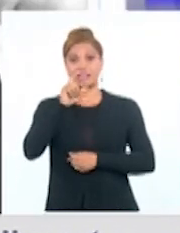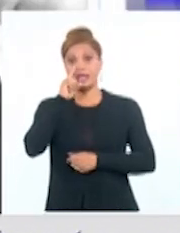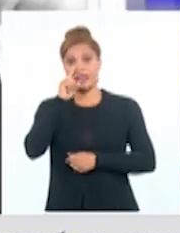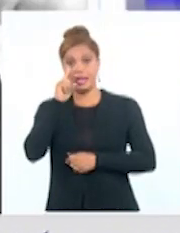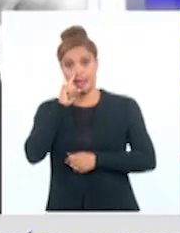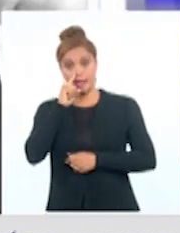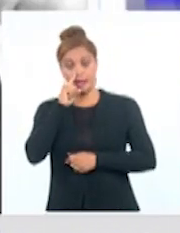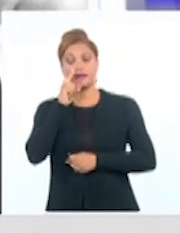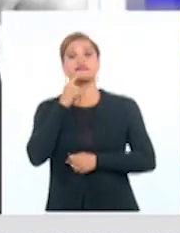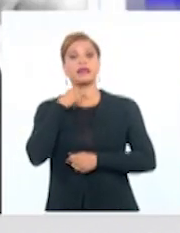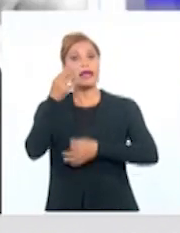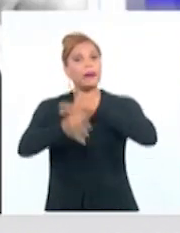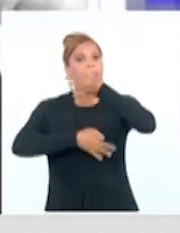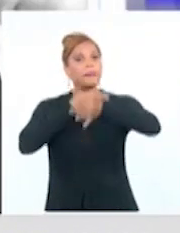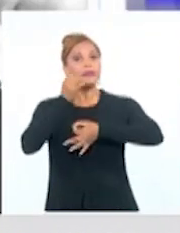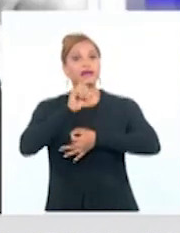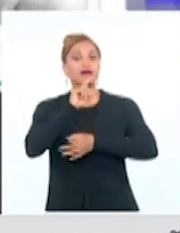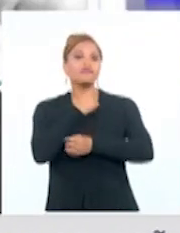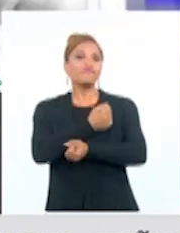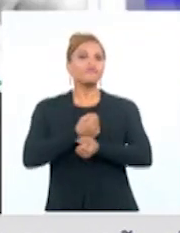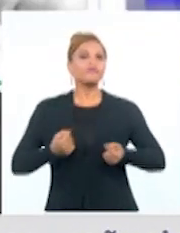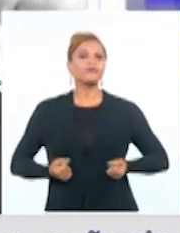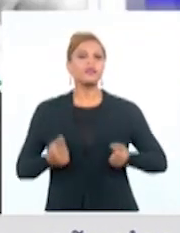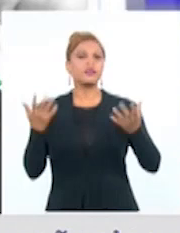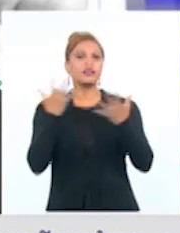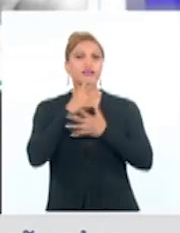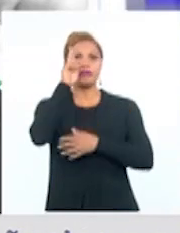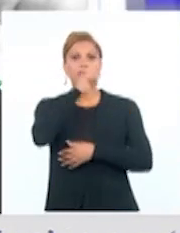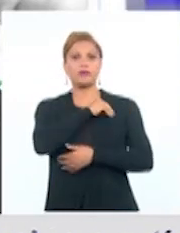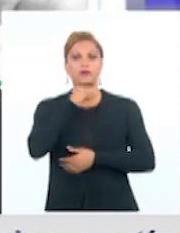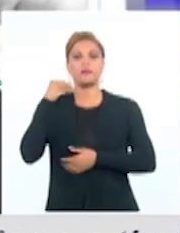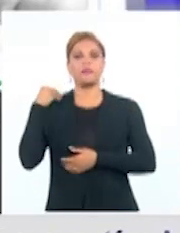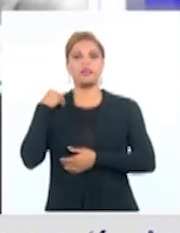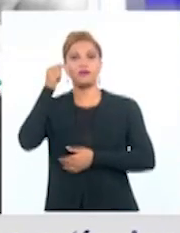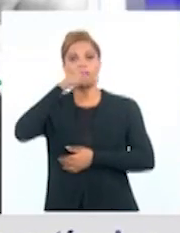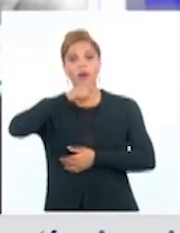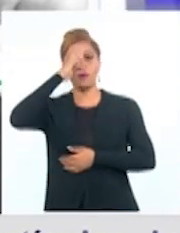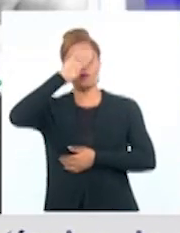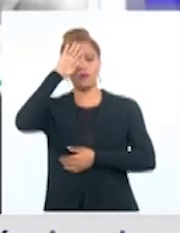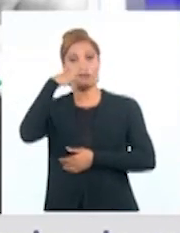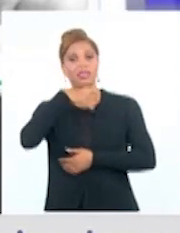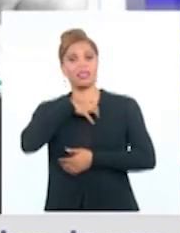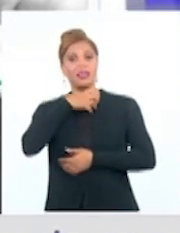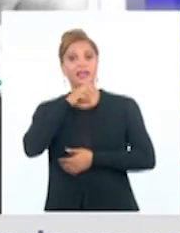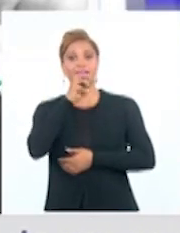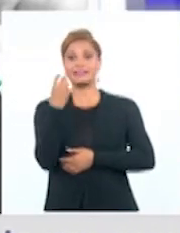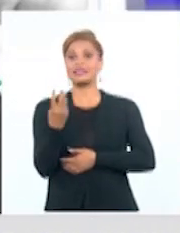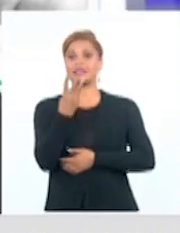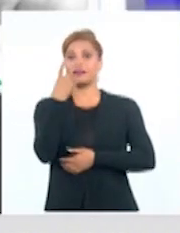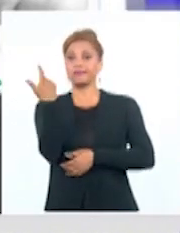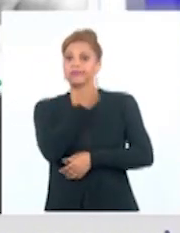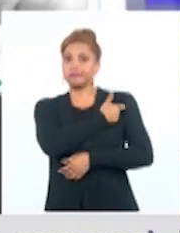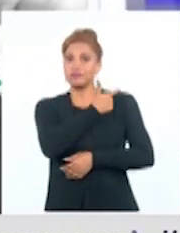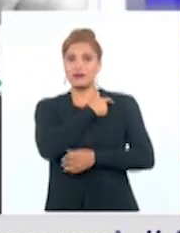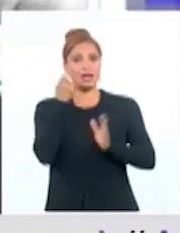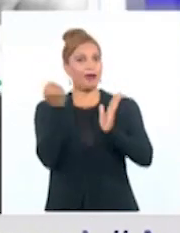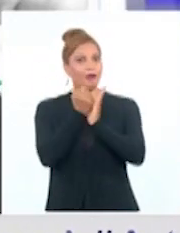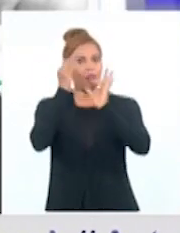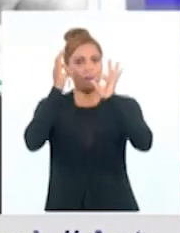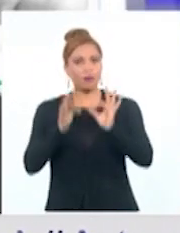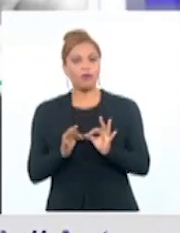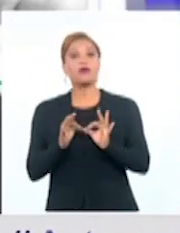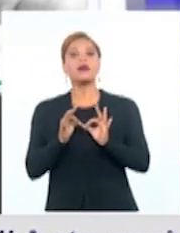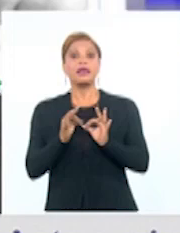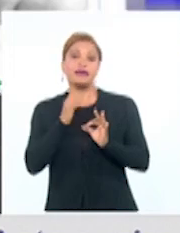los científicos cubanos. Y hoy nuestra isla dispone de 3 vacunas con probada efectividad mientras labora en